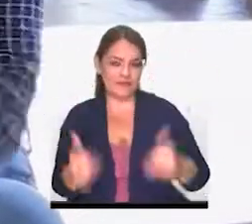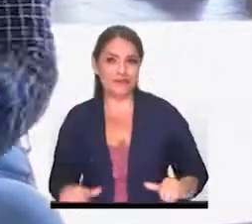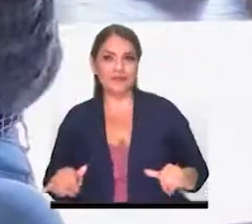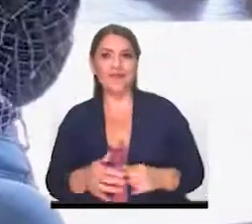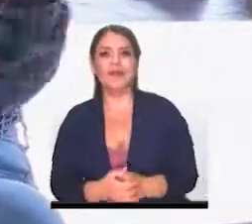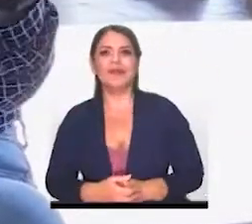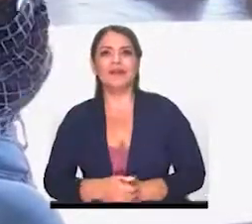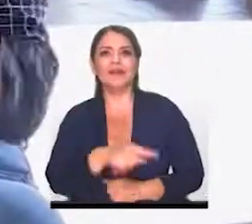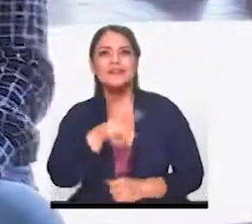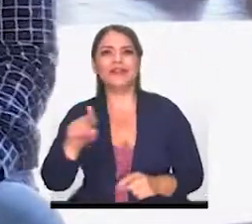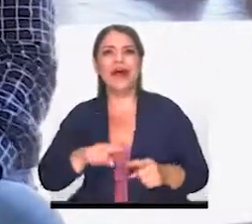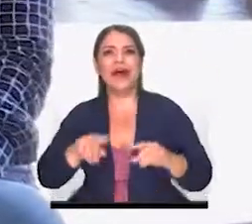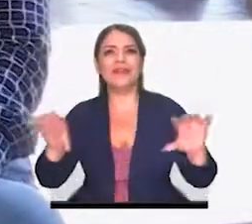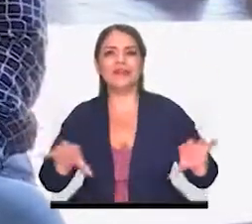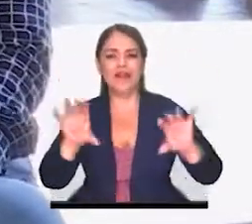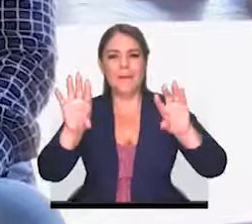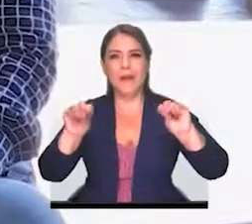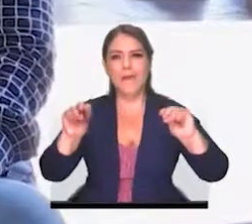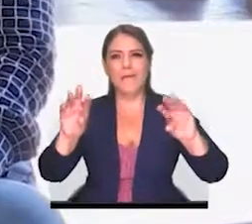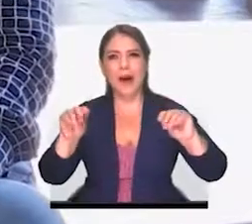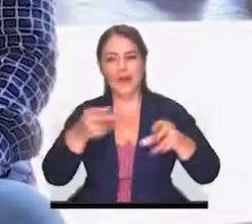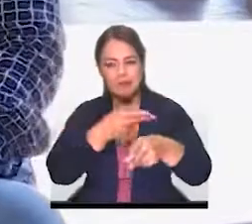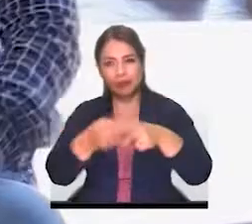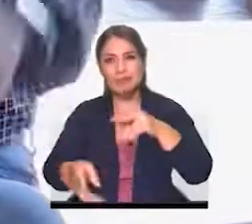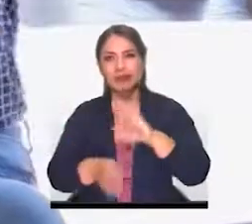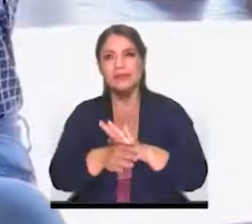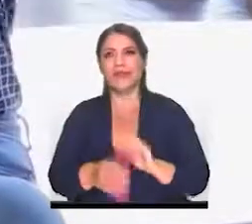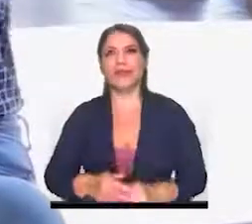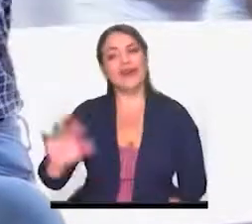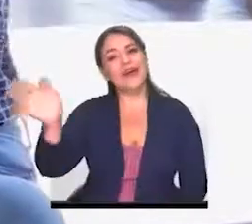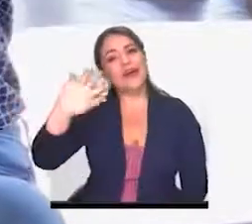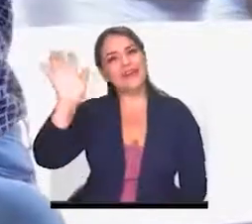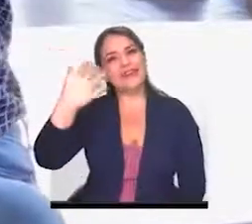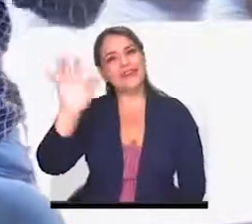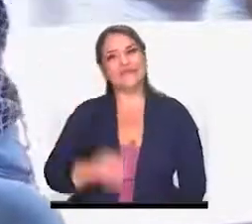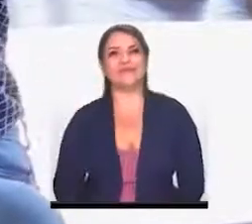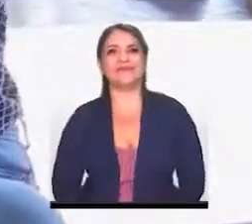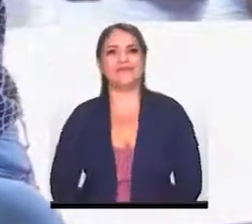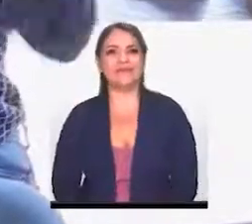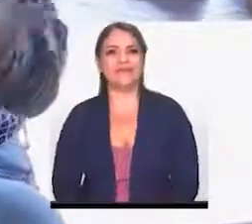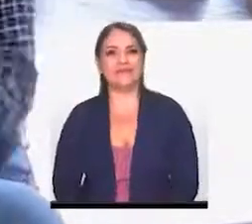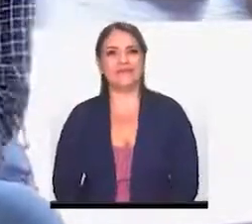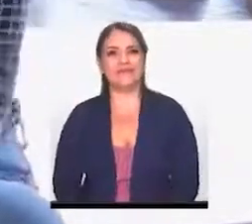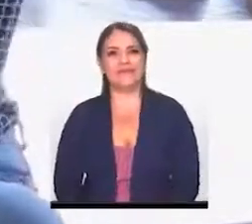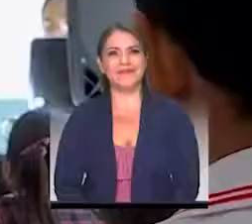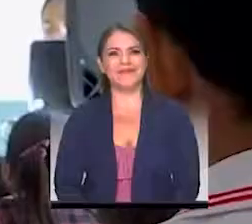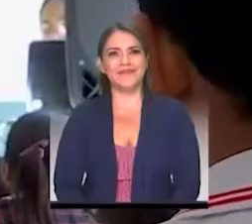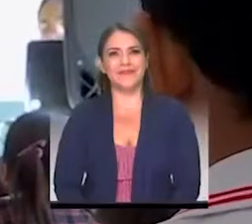continuar en la actividad de Titireteando. Nos vemos en la próxima emisión. Adiós. ¡Chao!